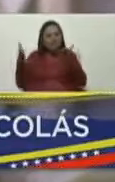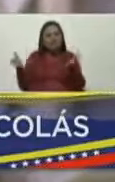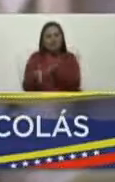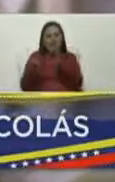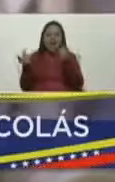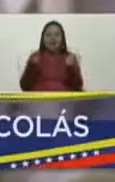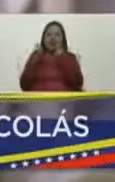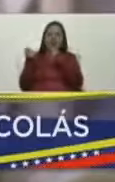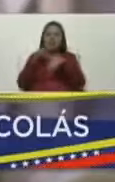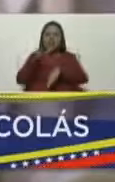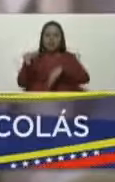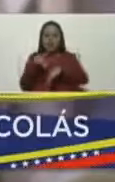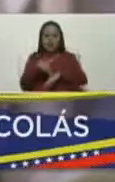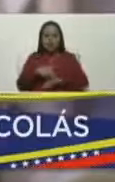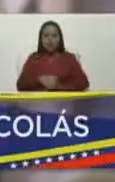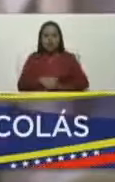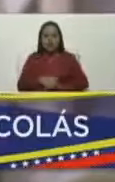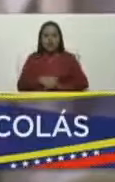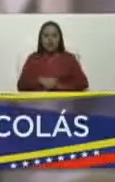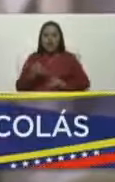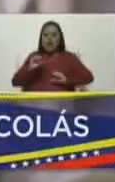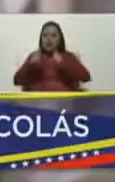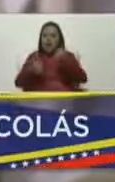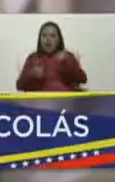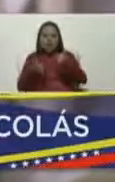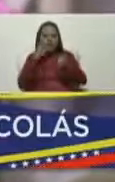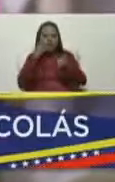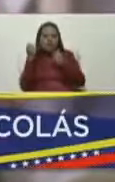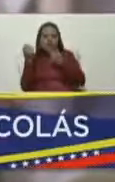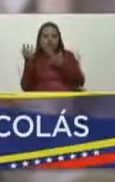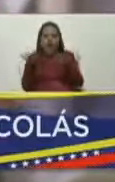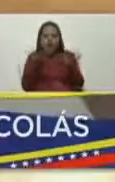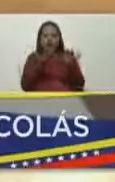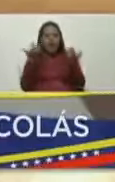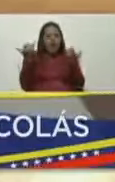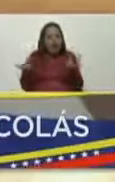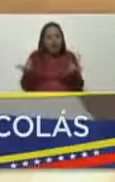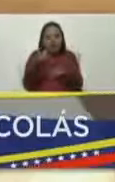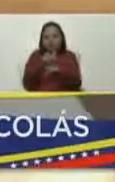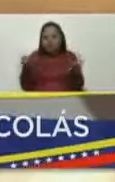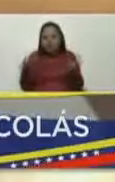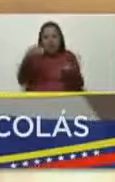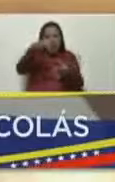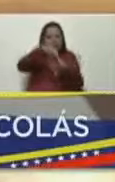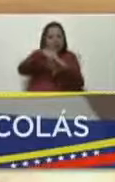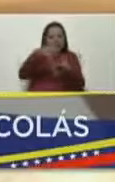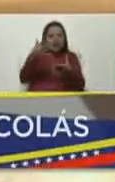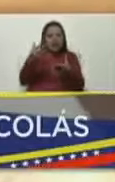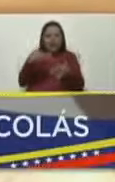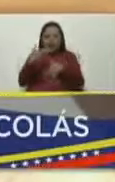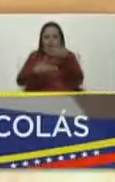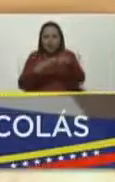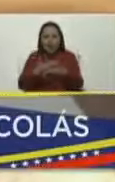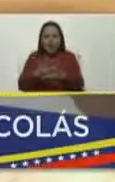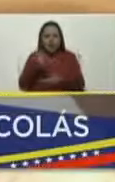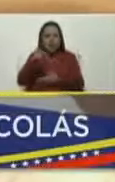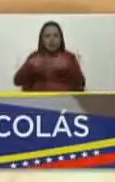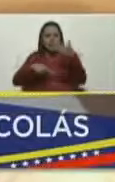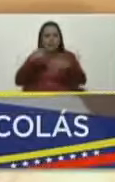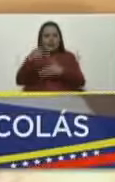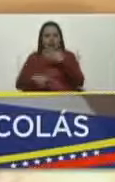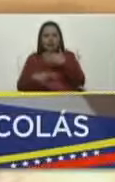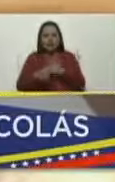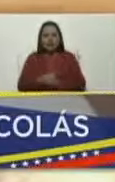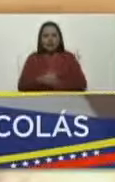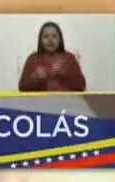la economía nacional. Empezaron a florecer y hoy tenemos extraordinarias cosechas con este programa Emprender Juntos que usted